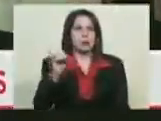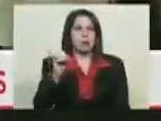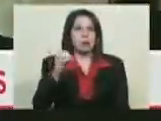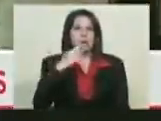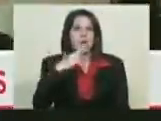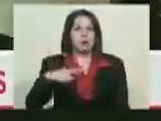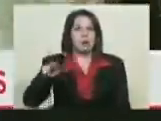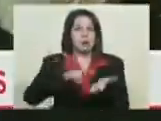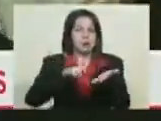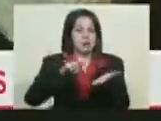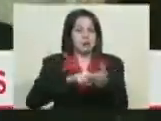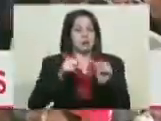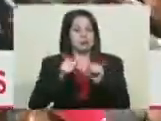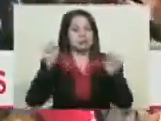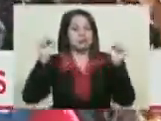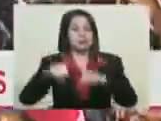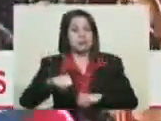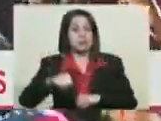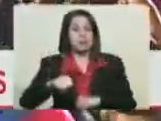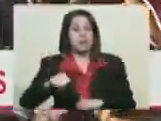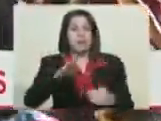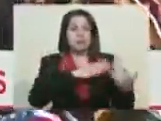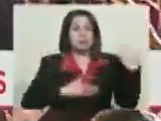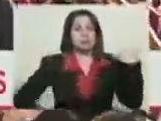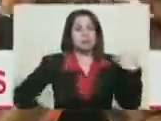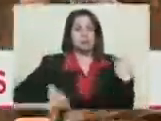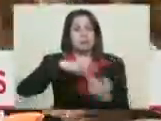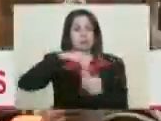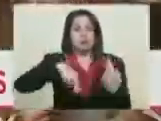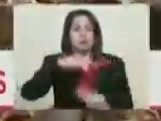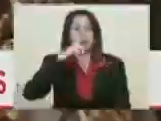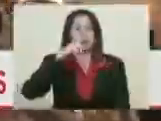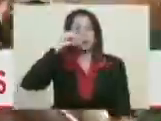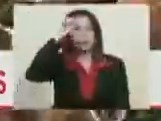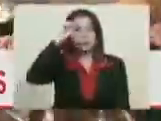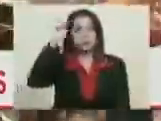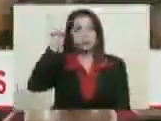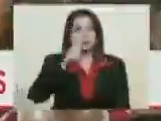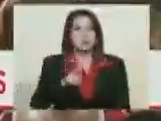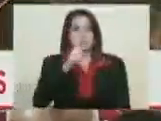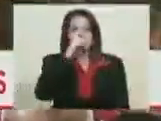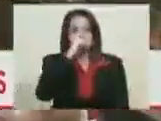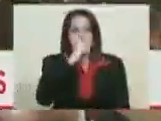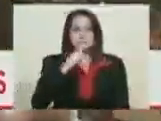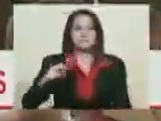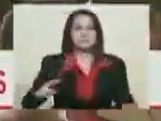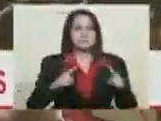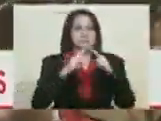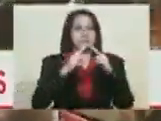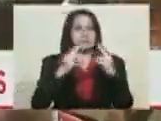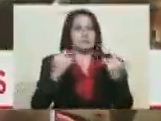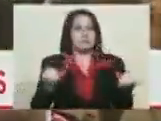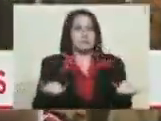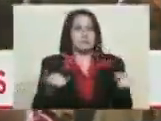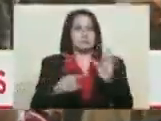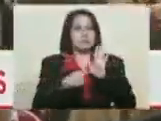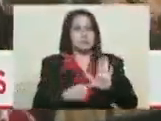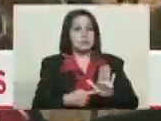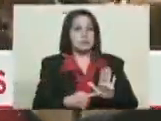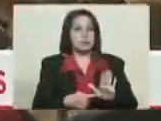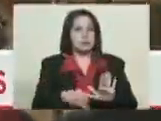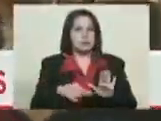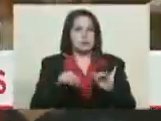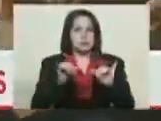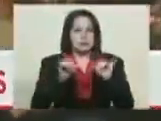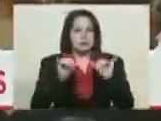el presidente de la República Bolivariana de Venezuela, Nicolás Maduro, en este encuentro en el que destaca que de esta